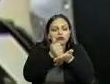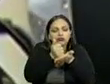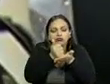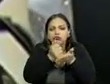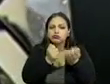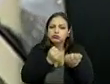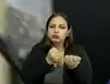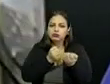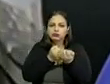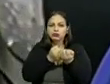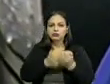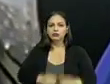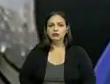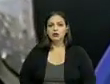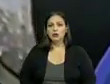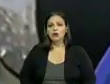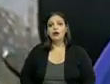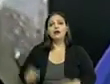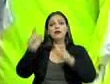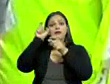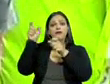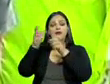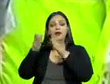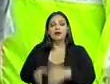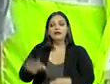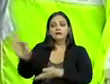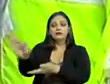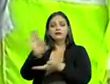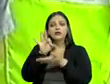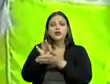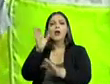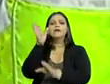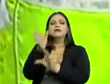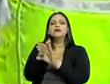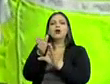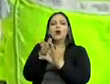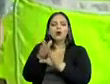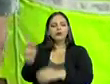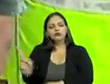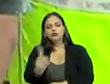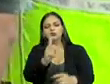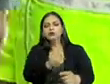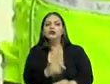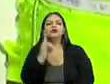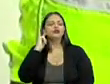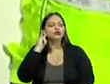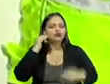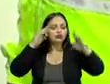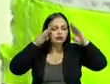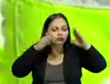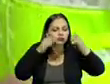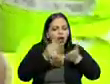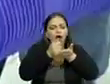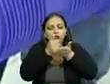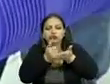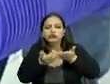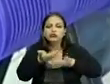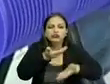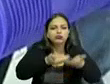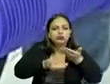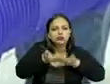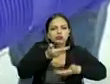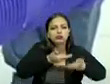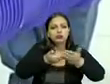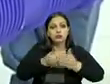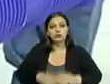fiscalía trabajará psicológicamente con la perjudicada, mientras que el sospechoso será presentado en las próximas horas en una audiencia de formulación de